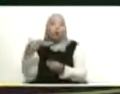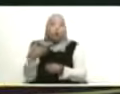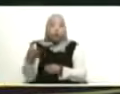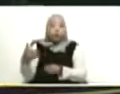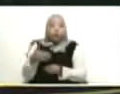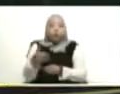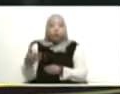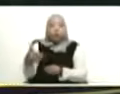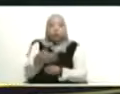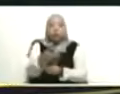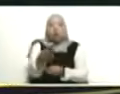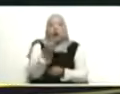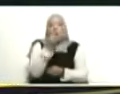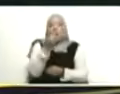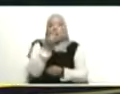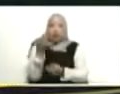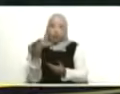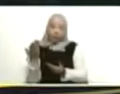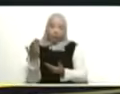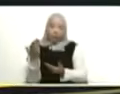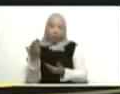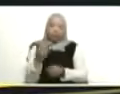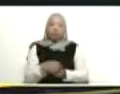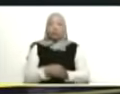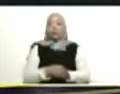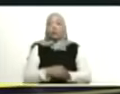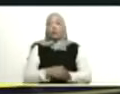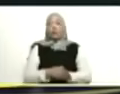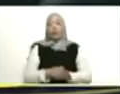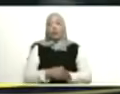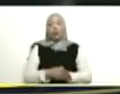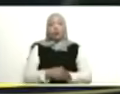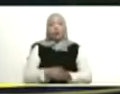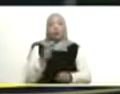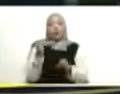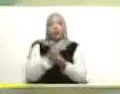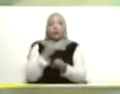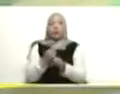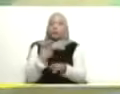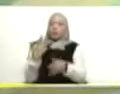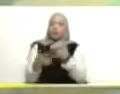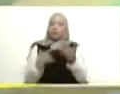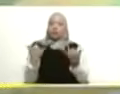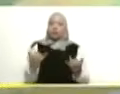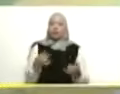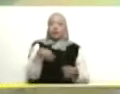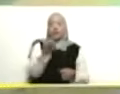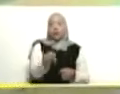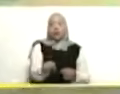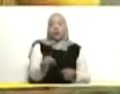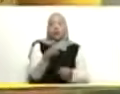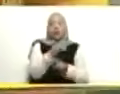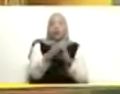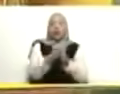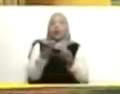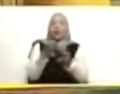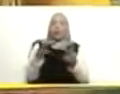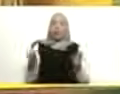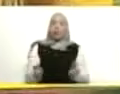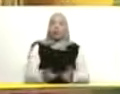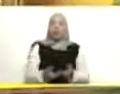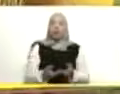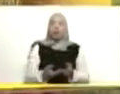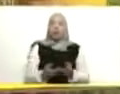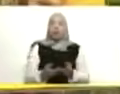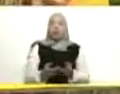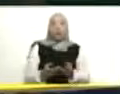balanceado. Es inviable producir peces para alimentar peces. Por eso es que esto es lo que más se cultiva en el mundo. Por ejemplo, la